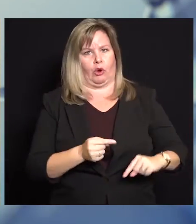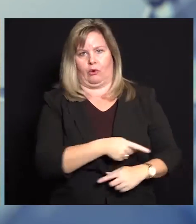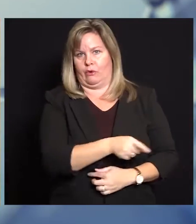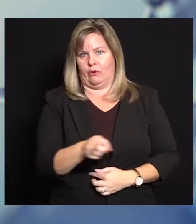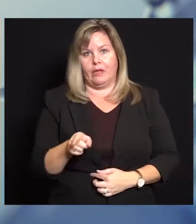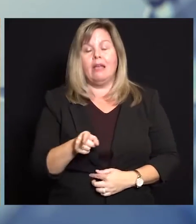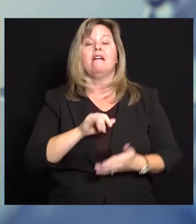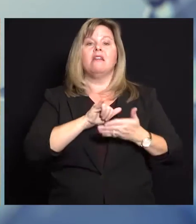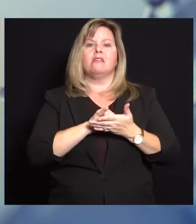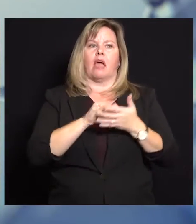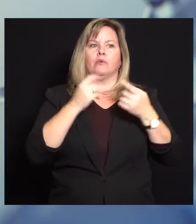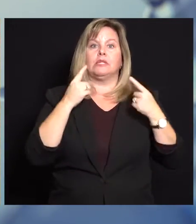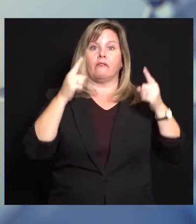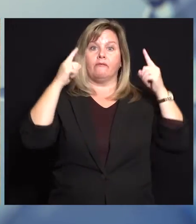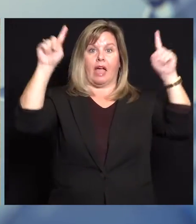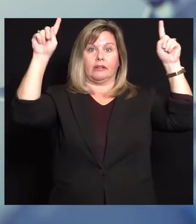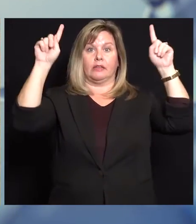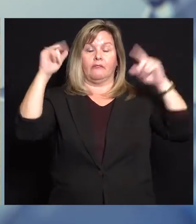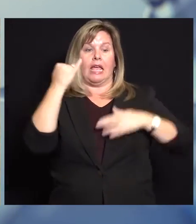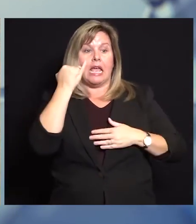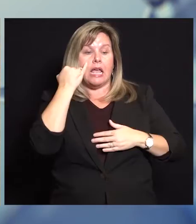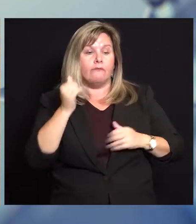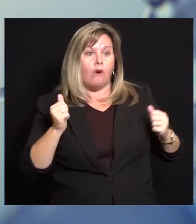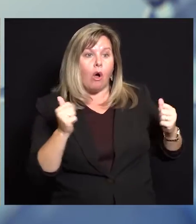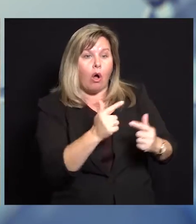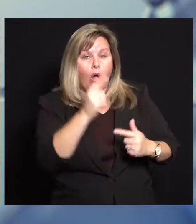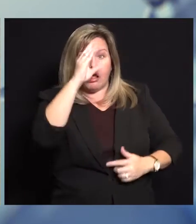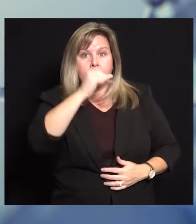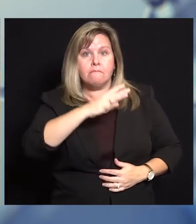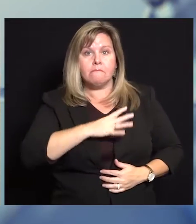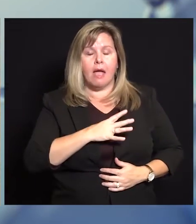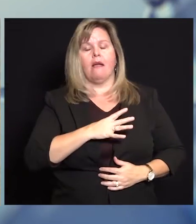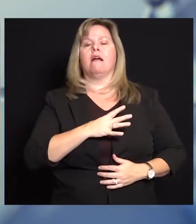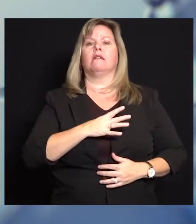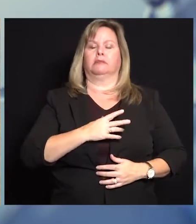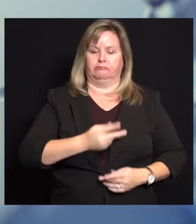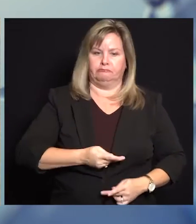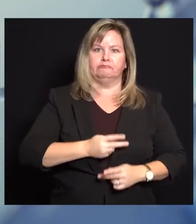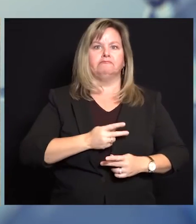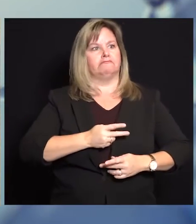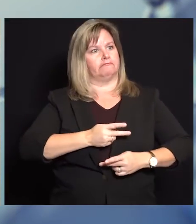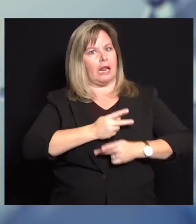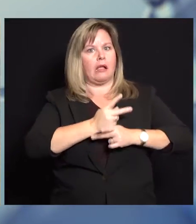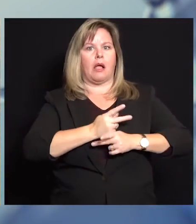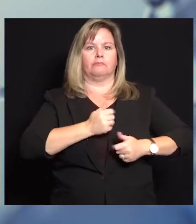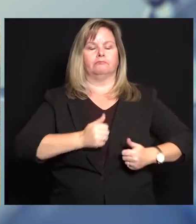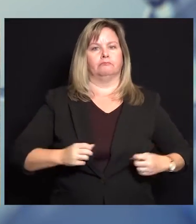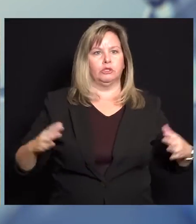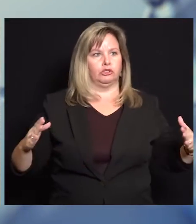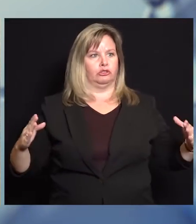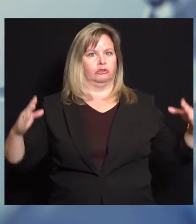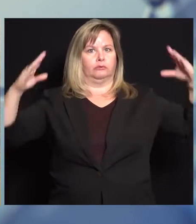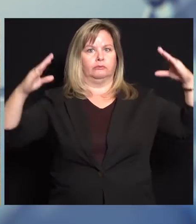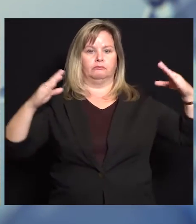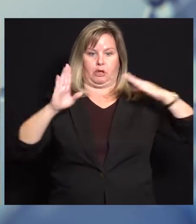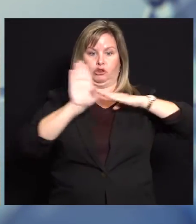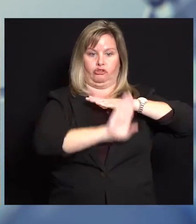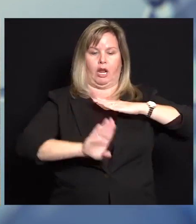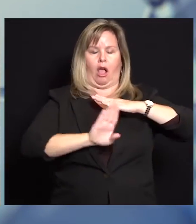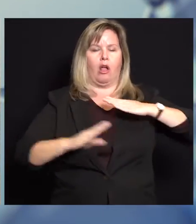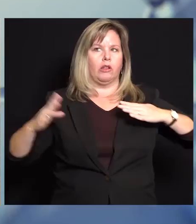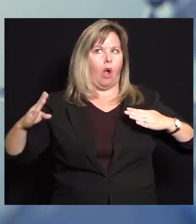firmemente juntos para formar un falange de metal como resultado muy pocas fechas podrían encontrar su camino a través